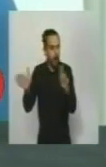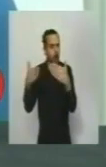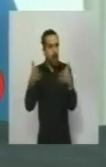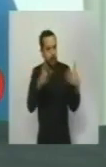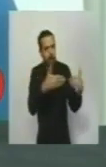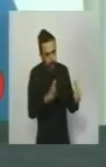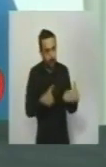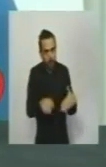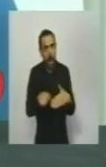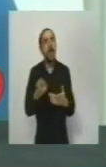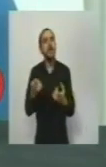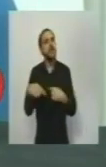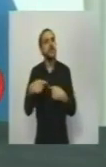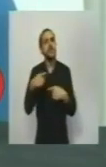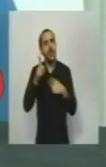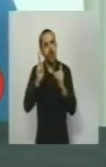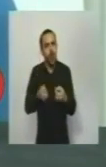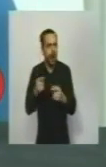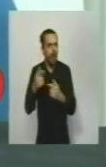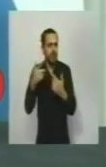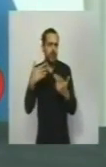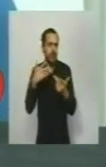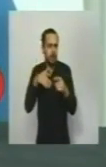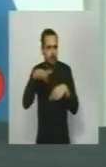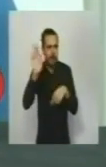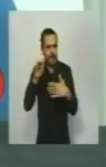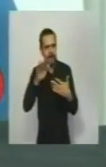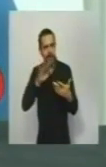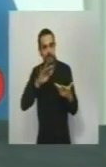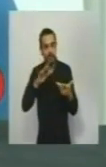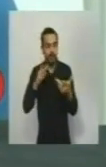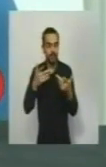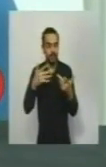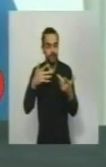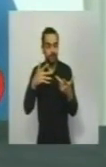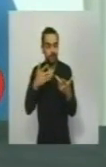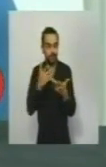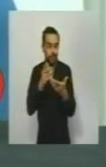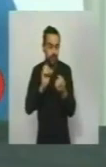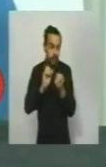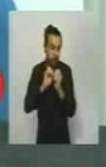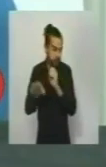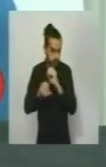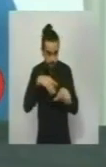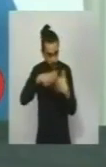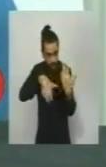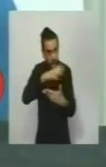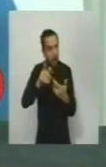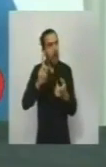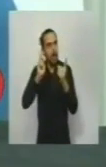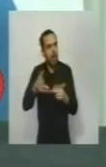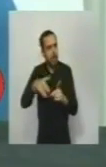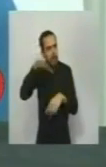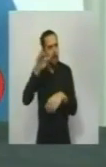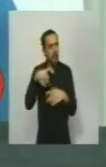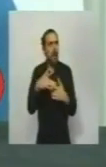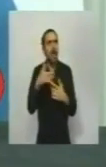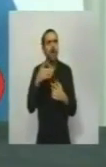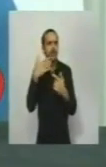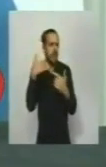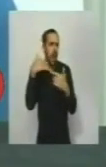que asistió a los bancos, a los ámbitos públicos, fue justamente la población de jubilados y pensionados provinciales. Así que vaya